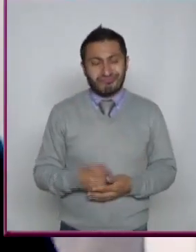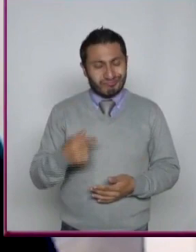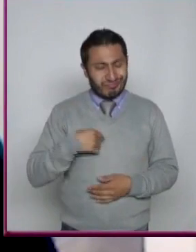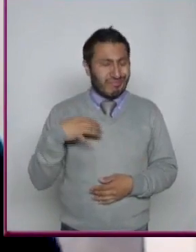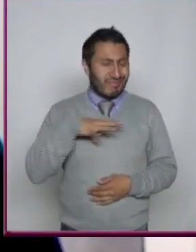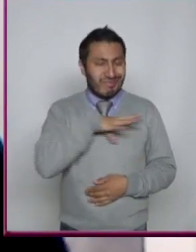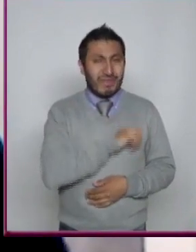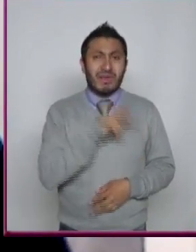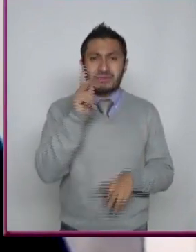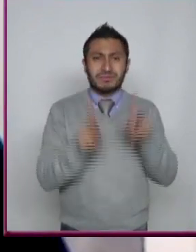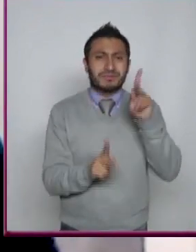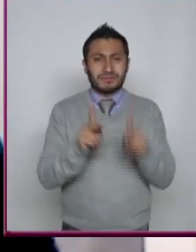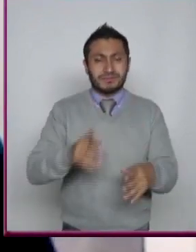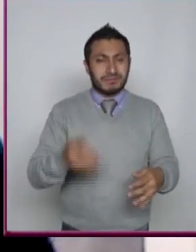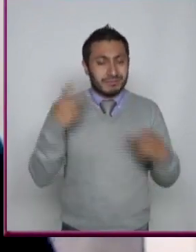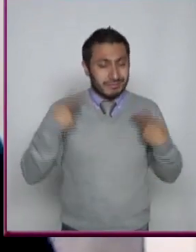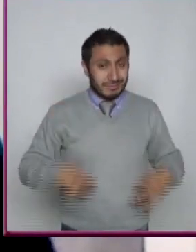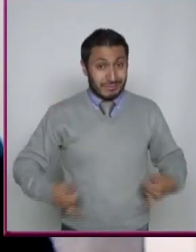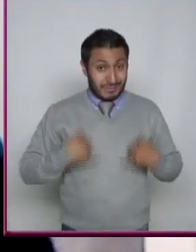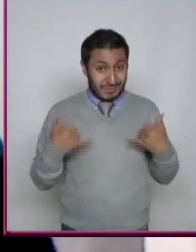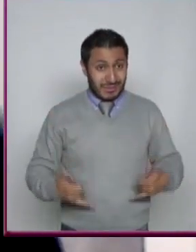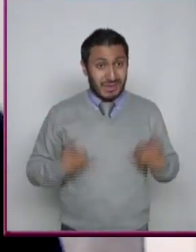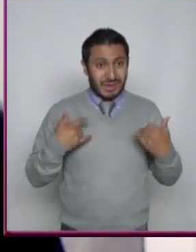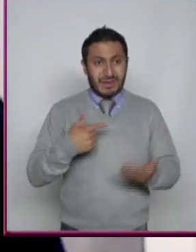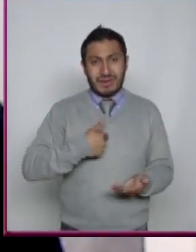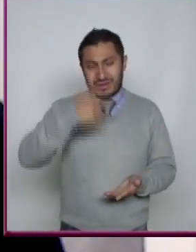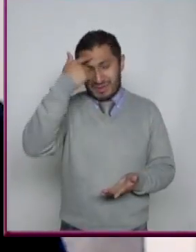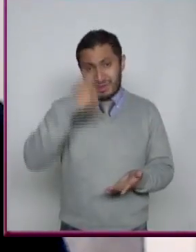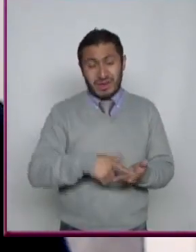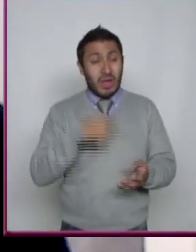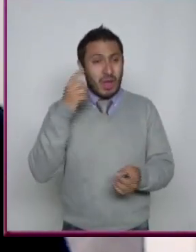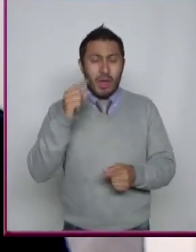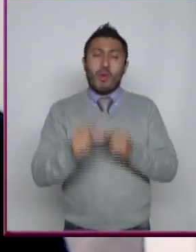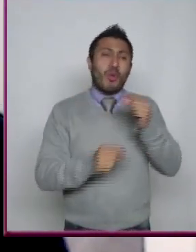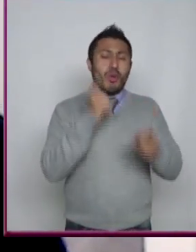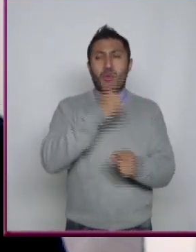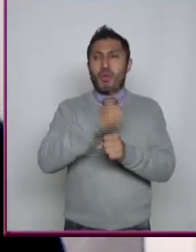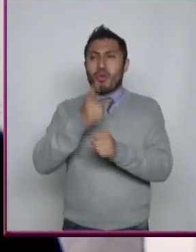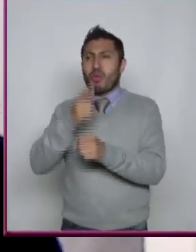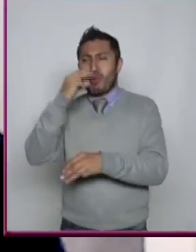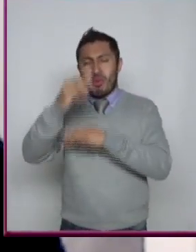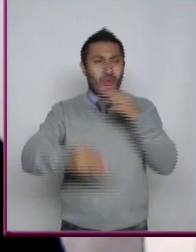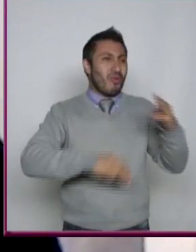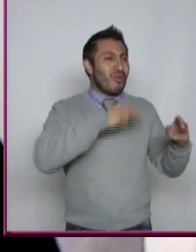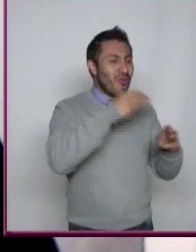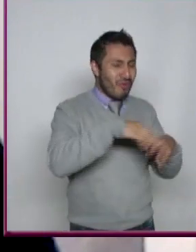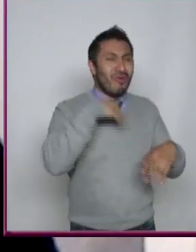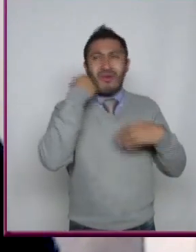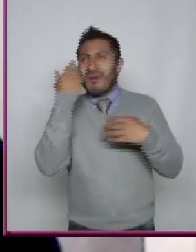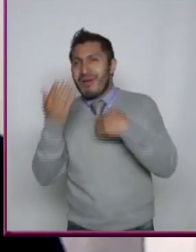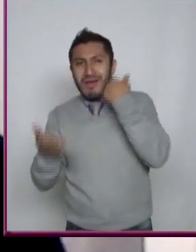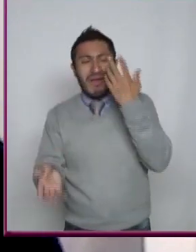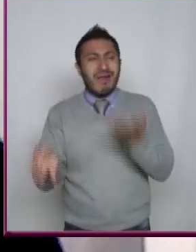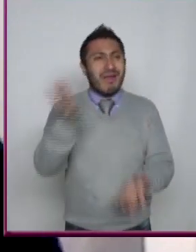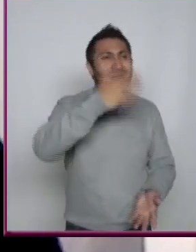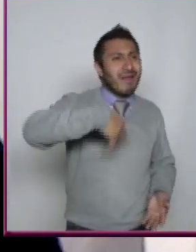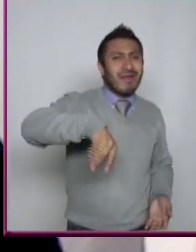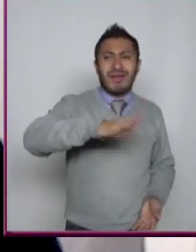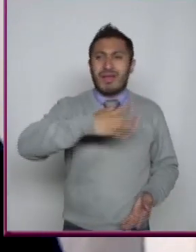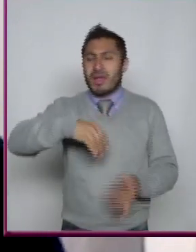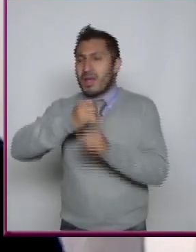encanta de platicar con gente más joven, que justo como están descubriendo el mundo, ¿no? Como quieren buscar